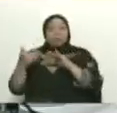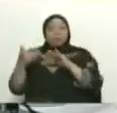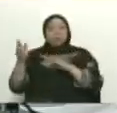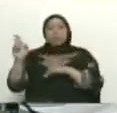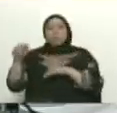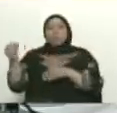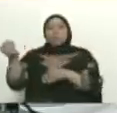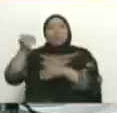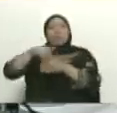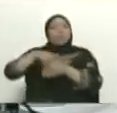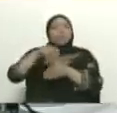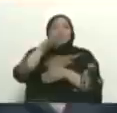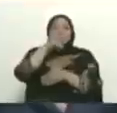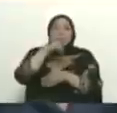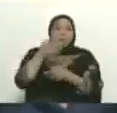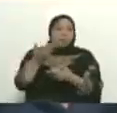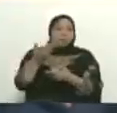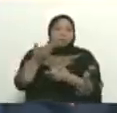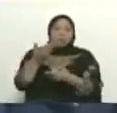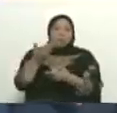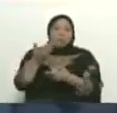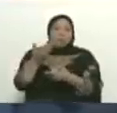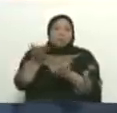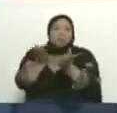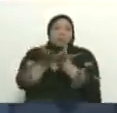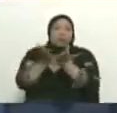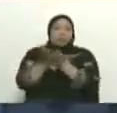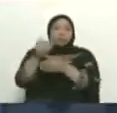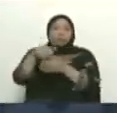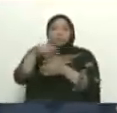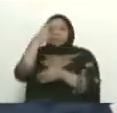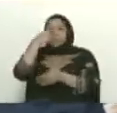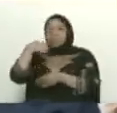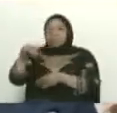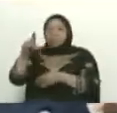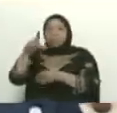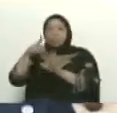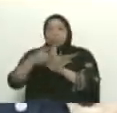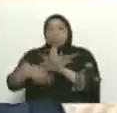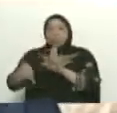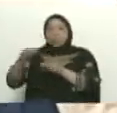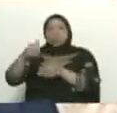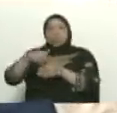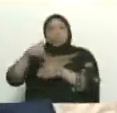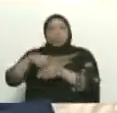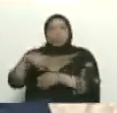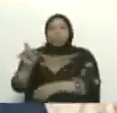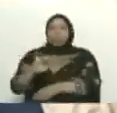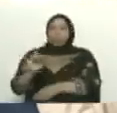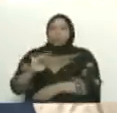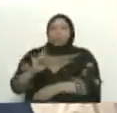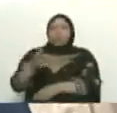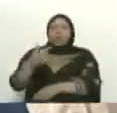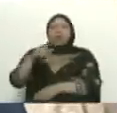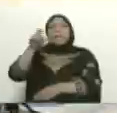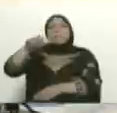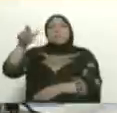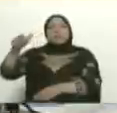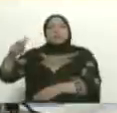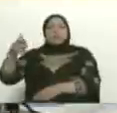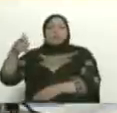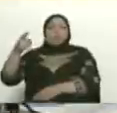ningún centro de votación. Porque los pobres no tenían derecho al voto, y los que tenían derecho al voto eran los